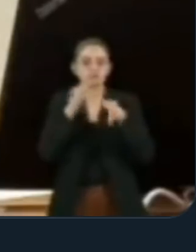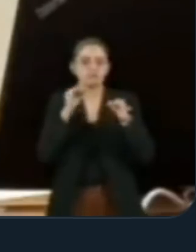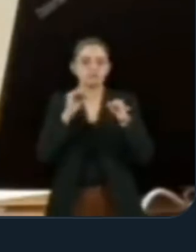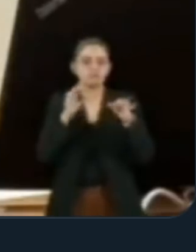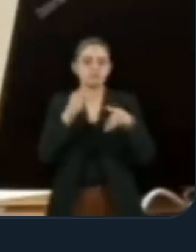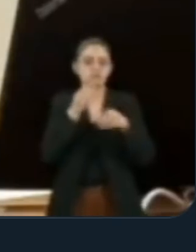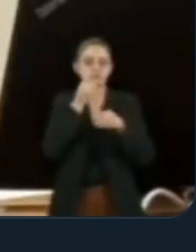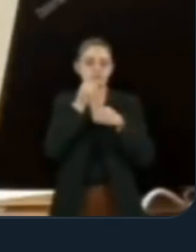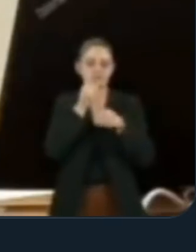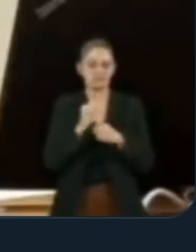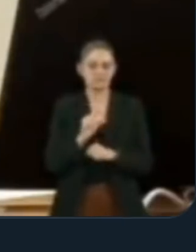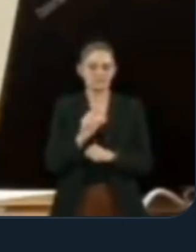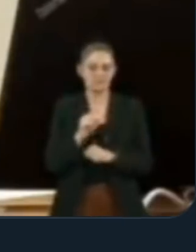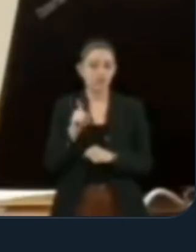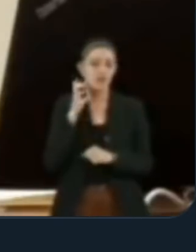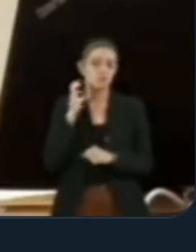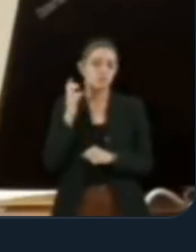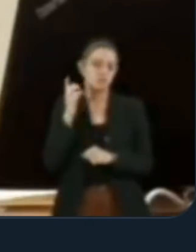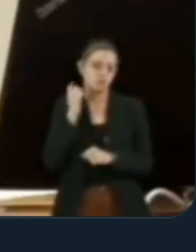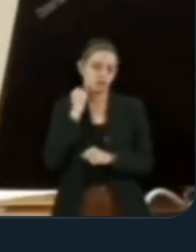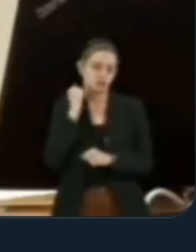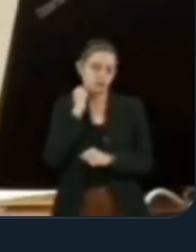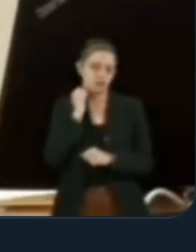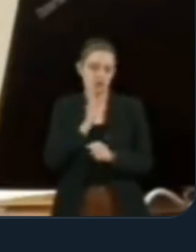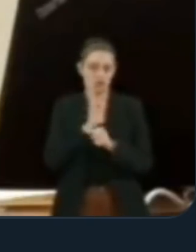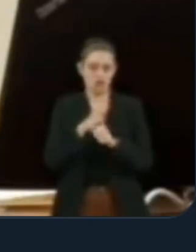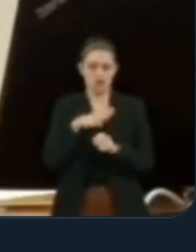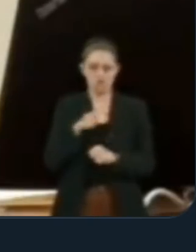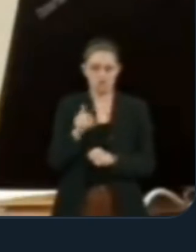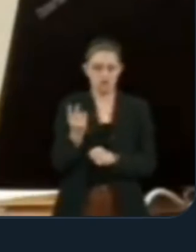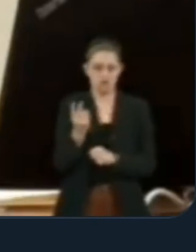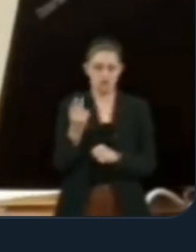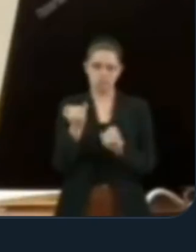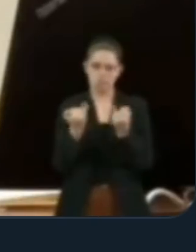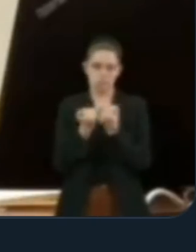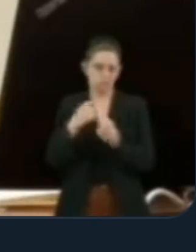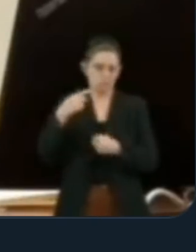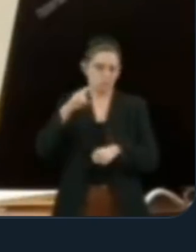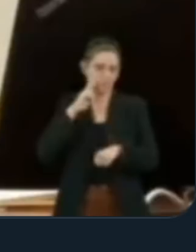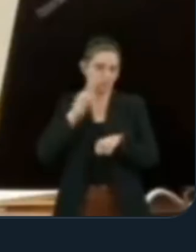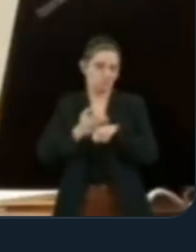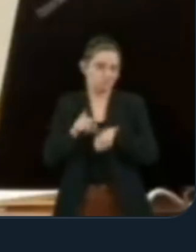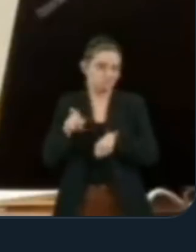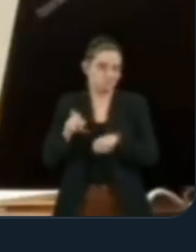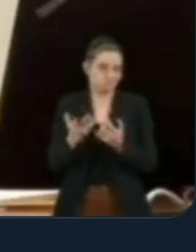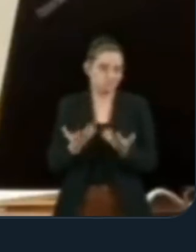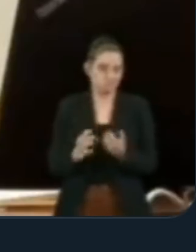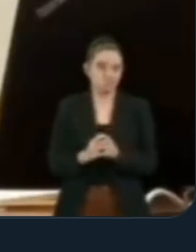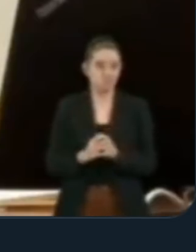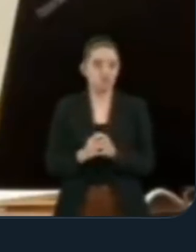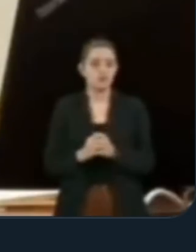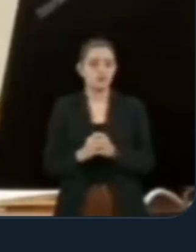culpa del Poder Legislativo, la Cámara de Diputadas y Diputados, y aquí tenemos dos exponentes que son también responsables de ese hecho, no